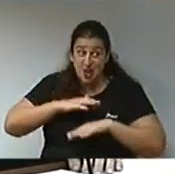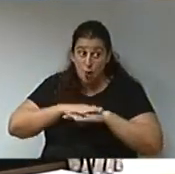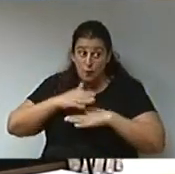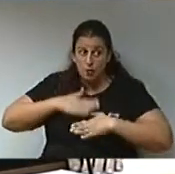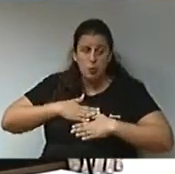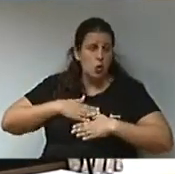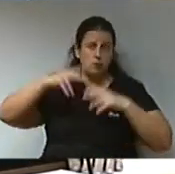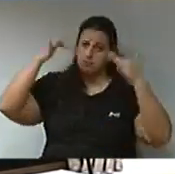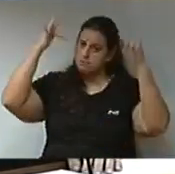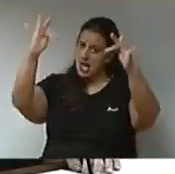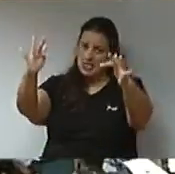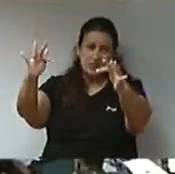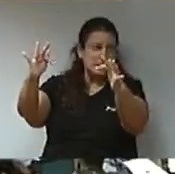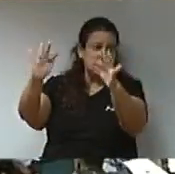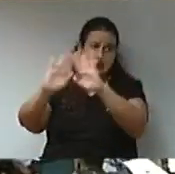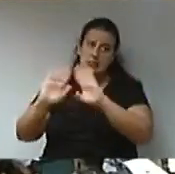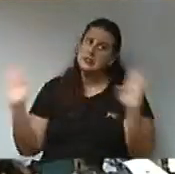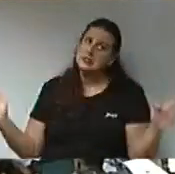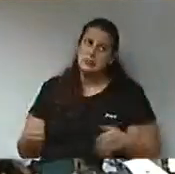a haber más nucleares.